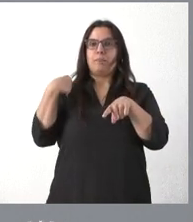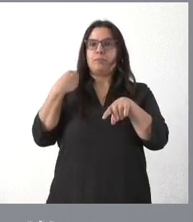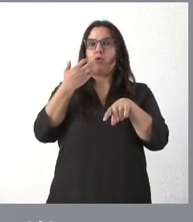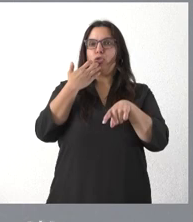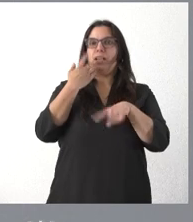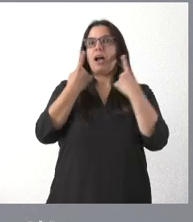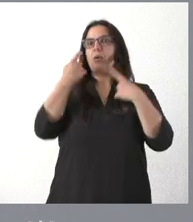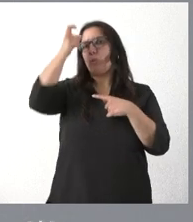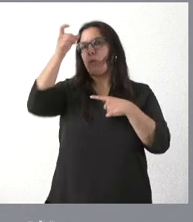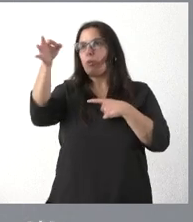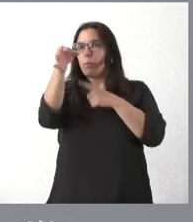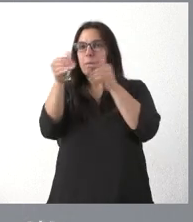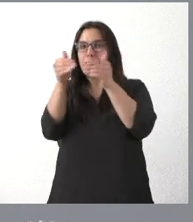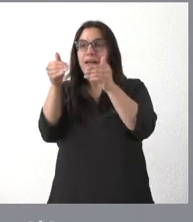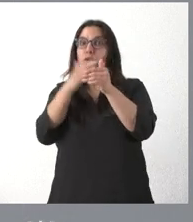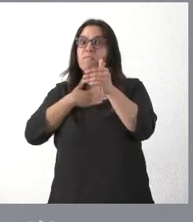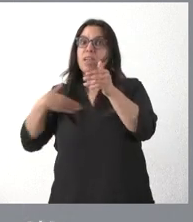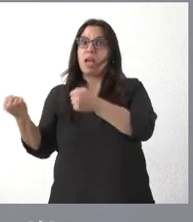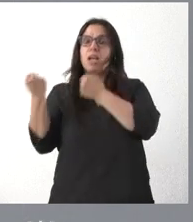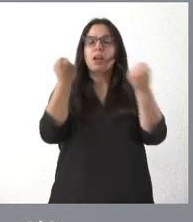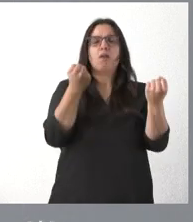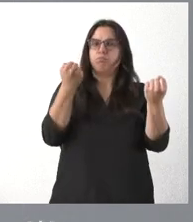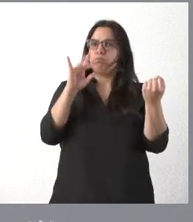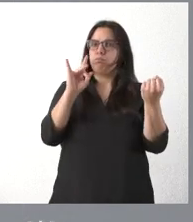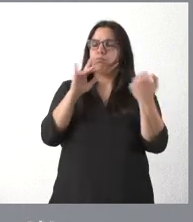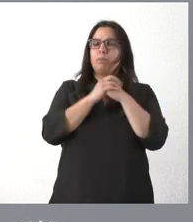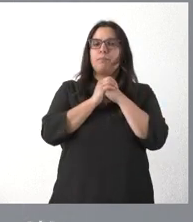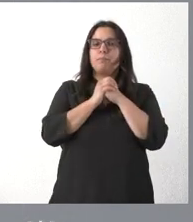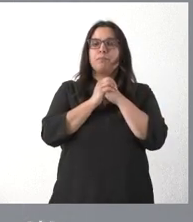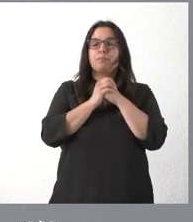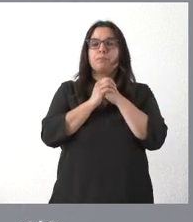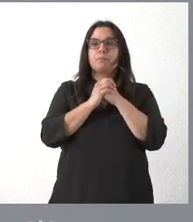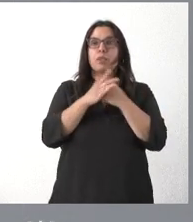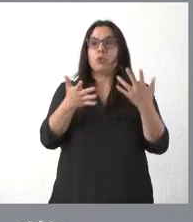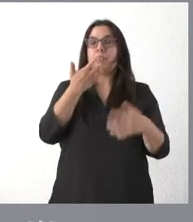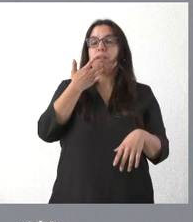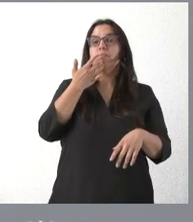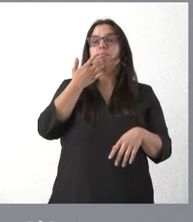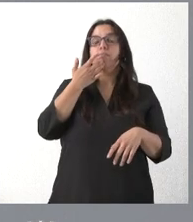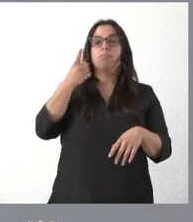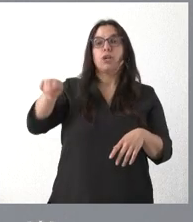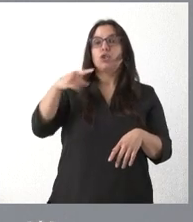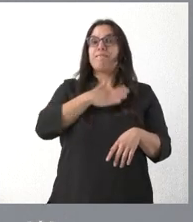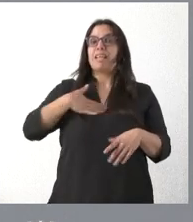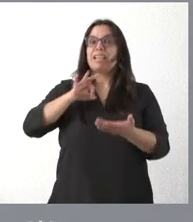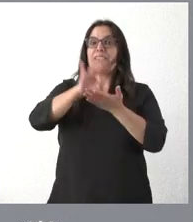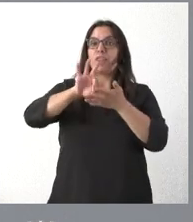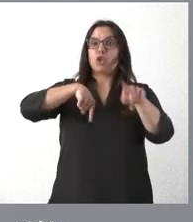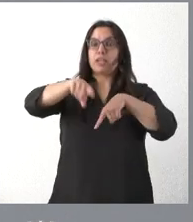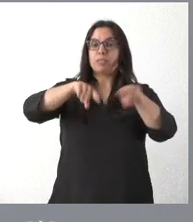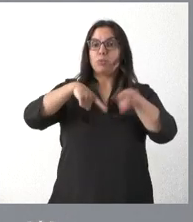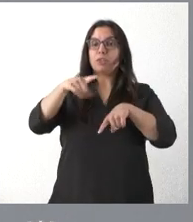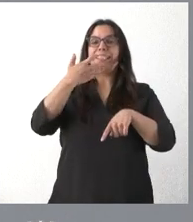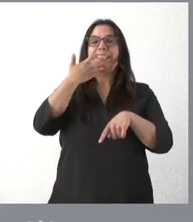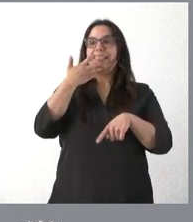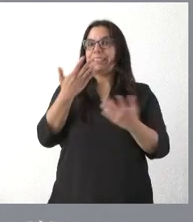deseen y por tanto esas localidades que deseen disponer del servicio de transporte si no